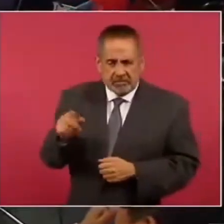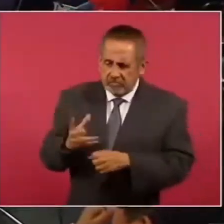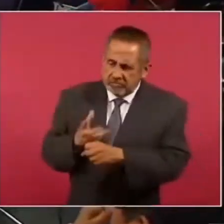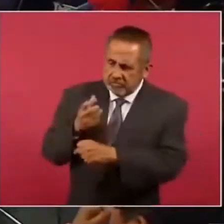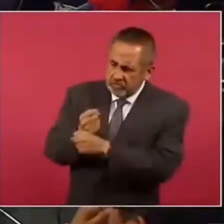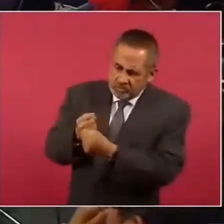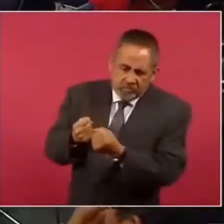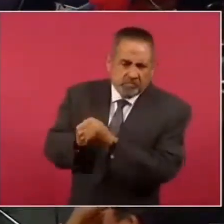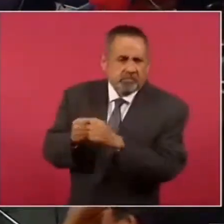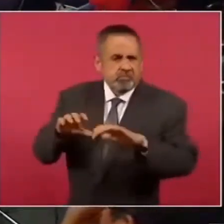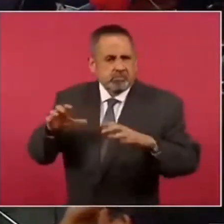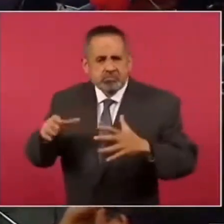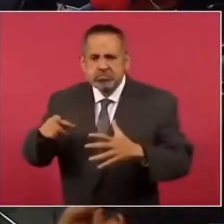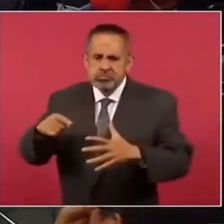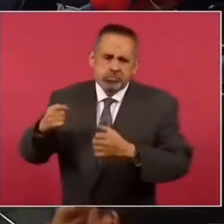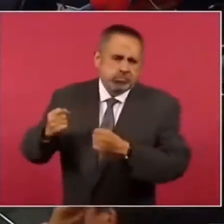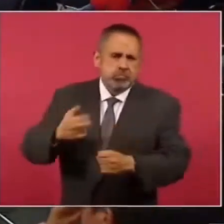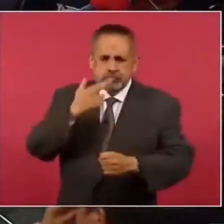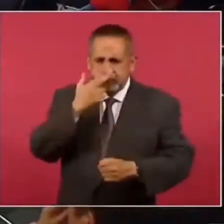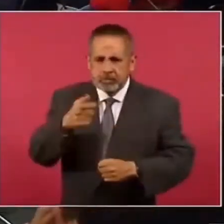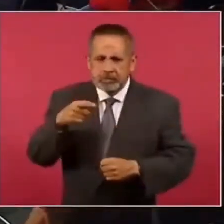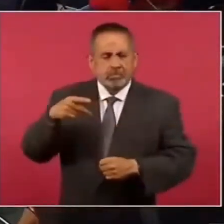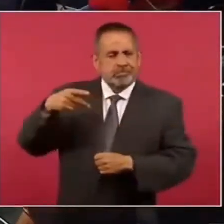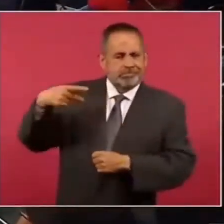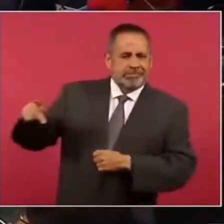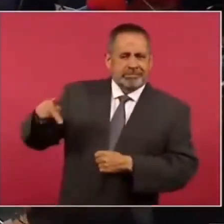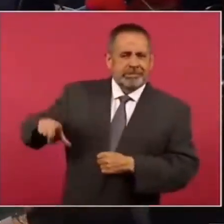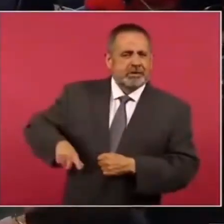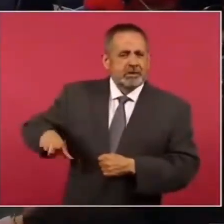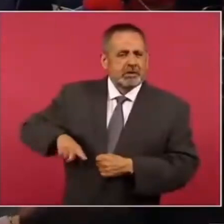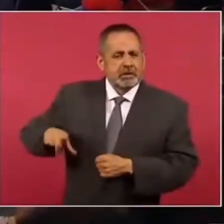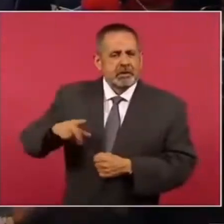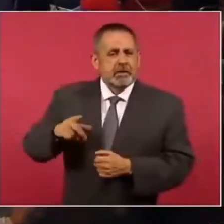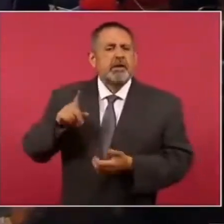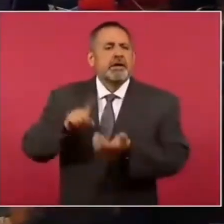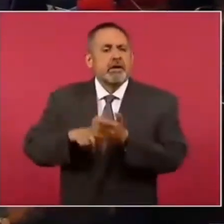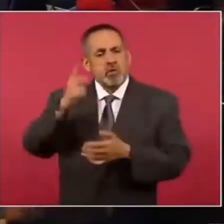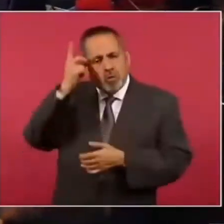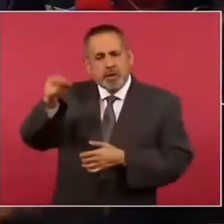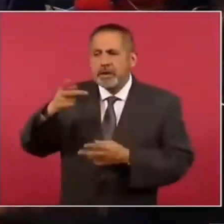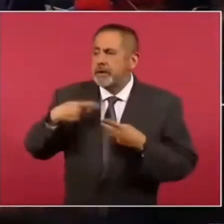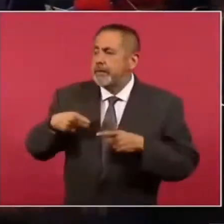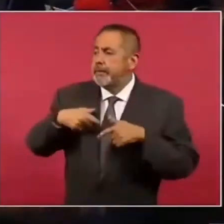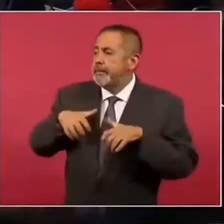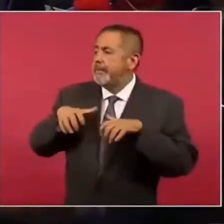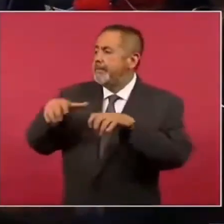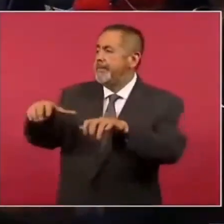esta empresa pública. ¿Qué es una empresa pública? Es una empresa del pueblo.